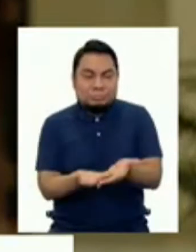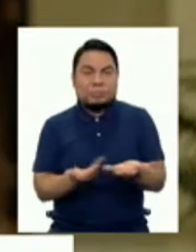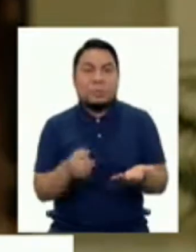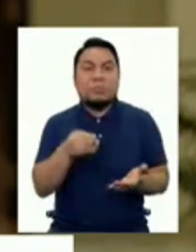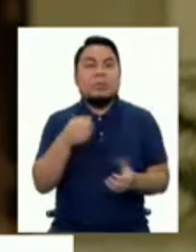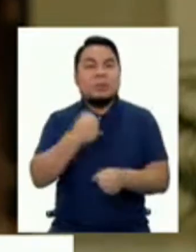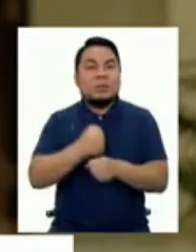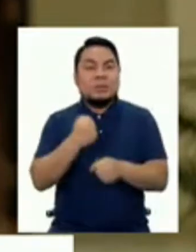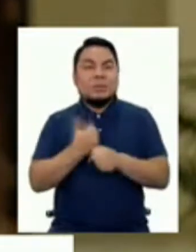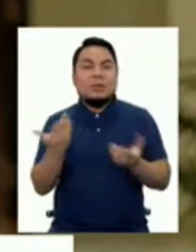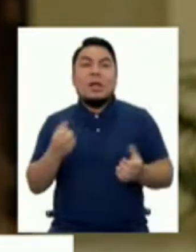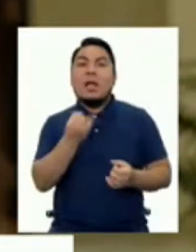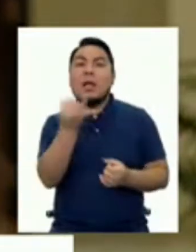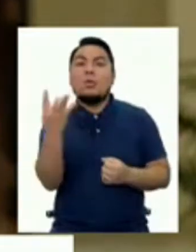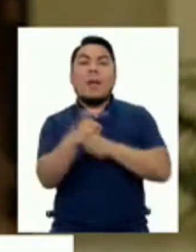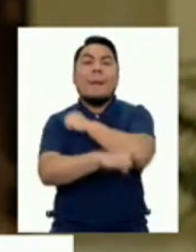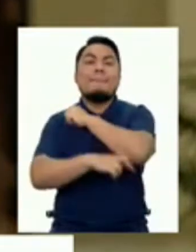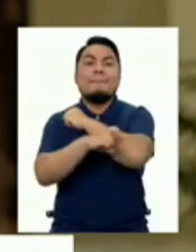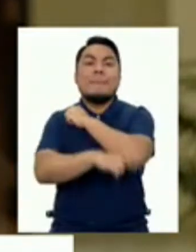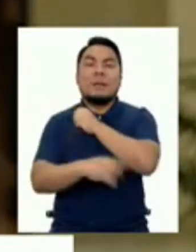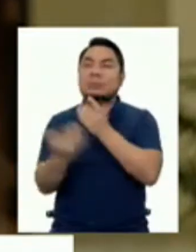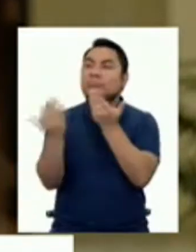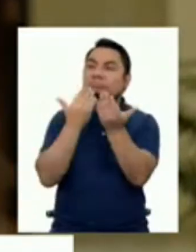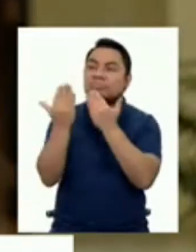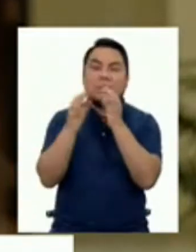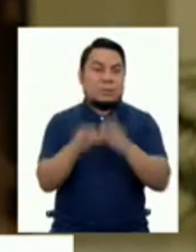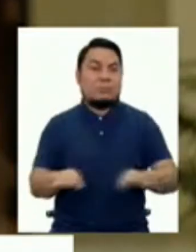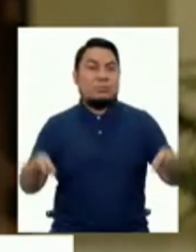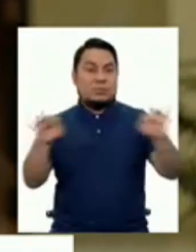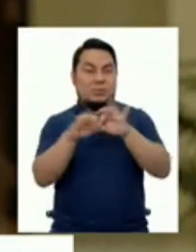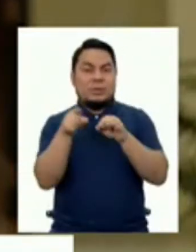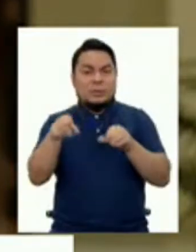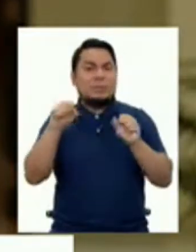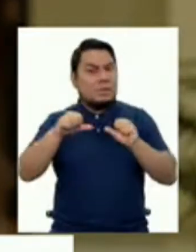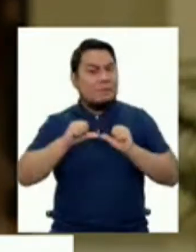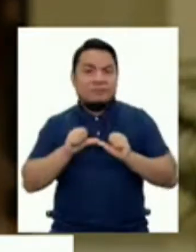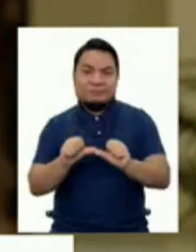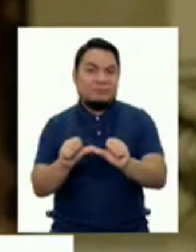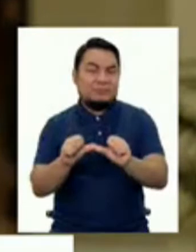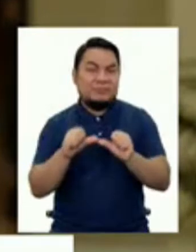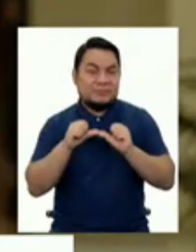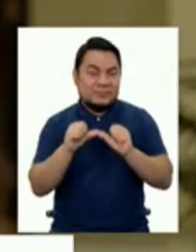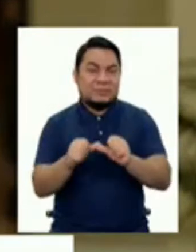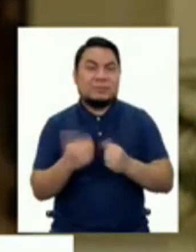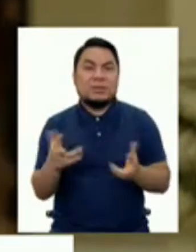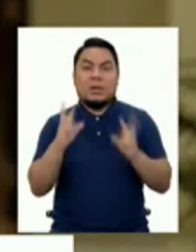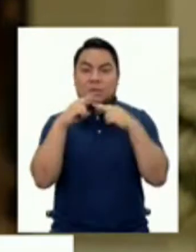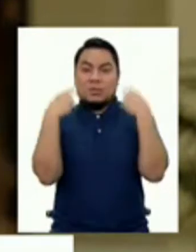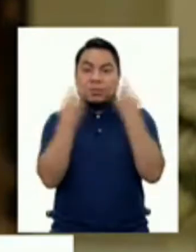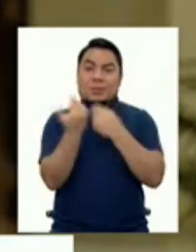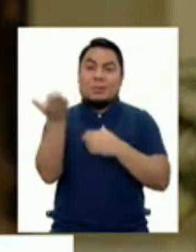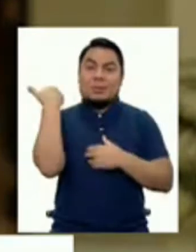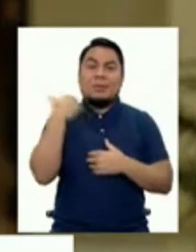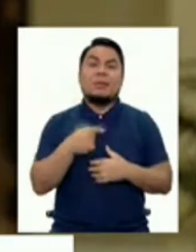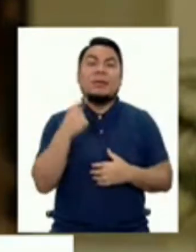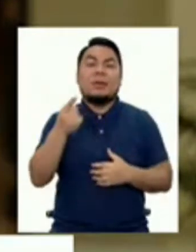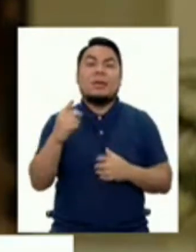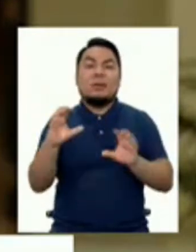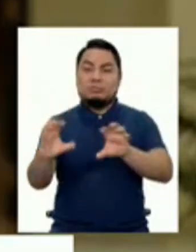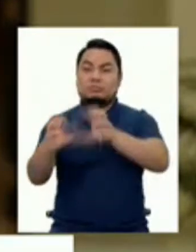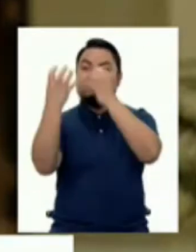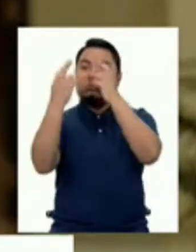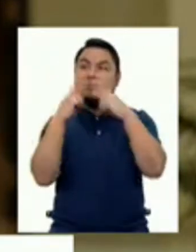con algunos países importantes, los cuales continúan. Hemos tenido reuniones